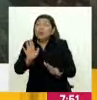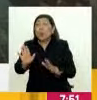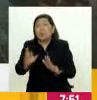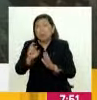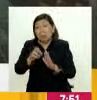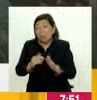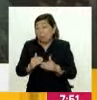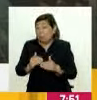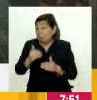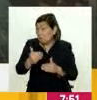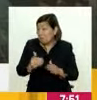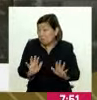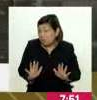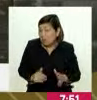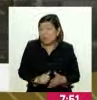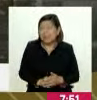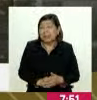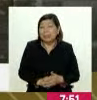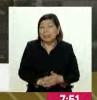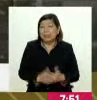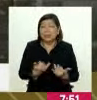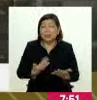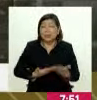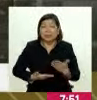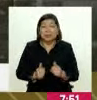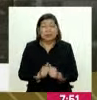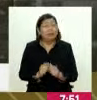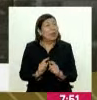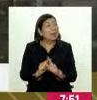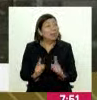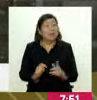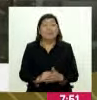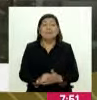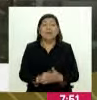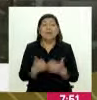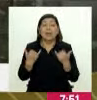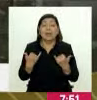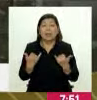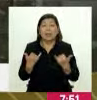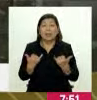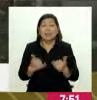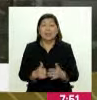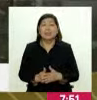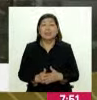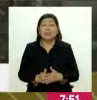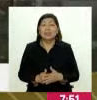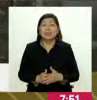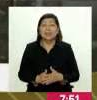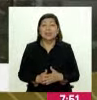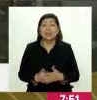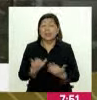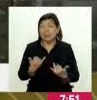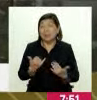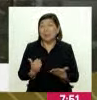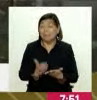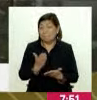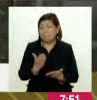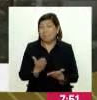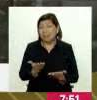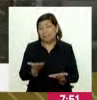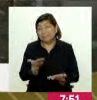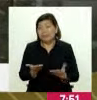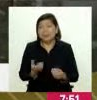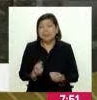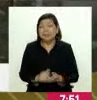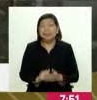programa, más adelante quizá. Lo que pasa es que estamos hablando de algo distinto. Esto que tenemos al frente ahora, esta situación en